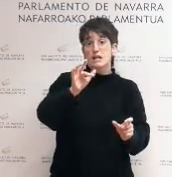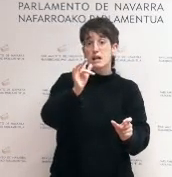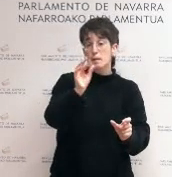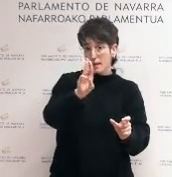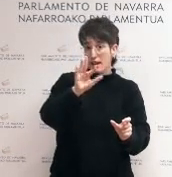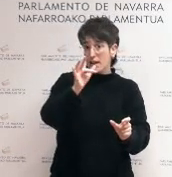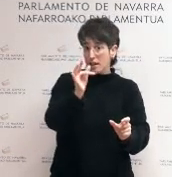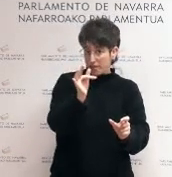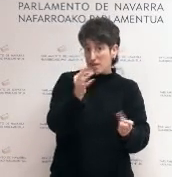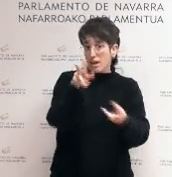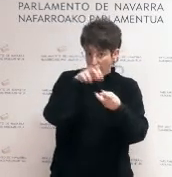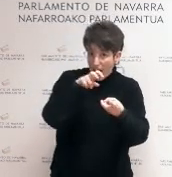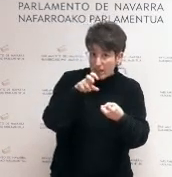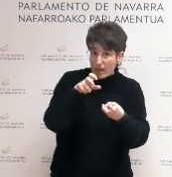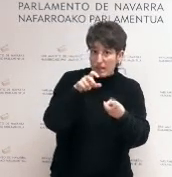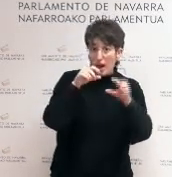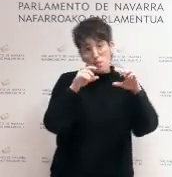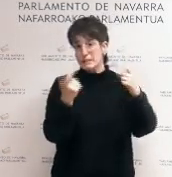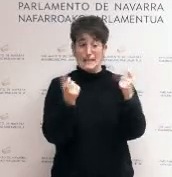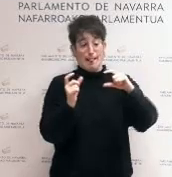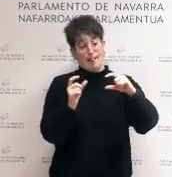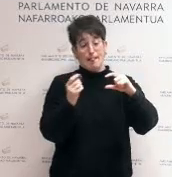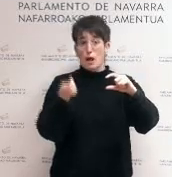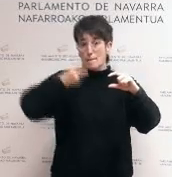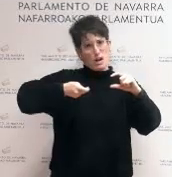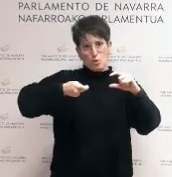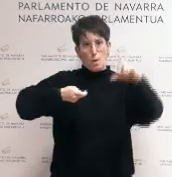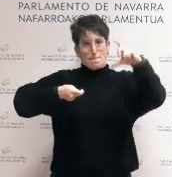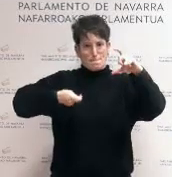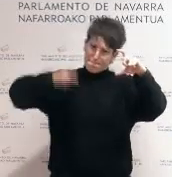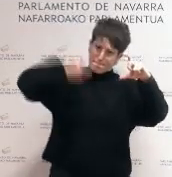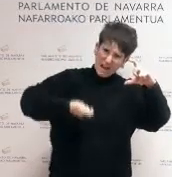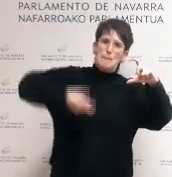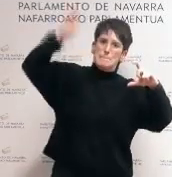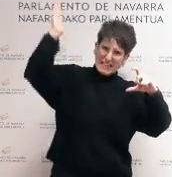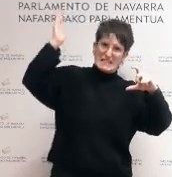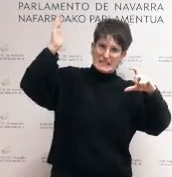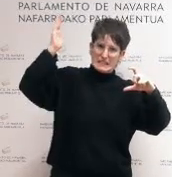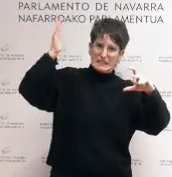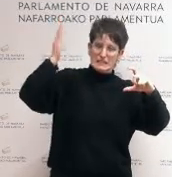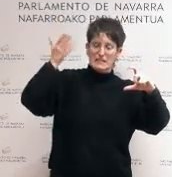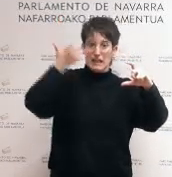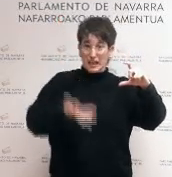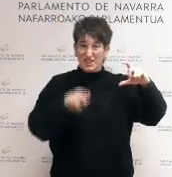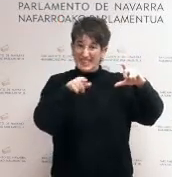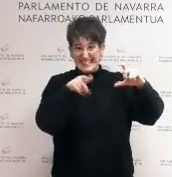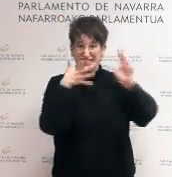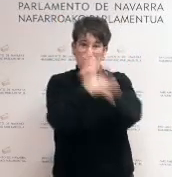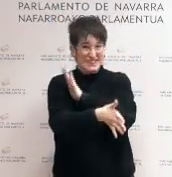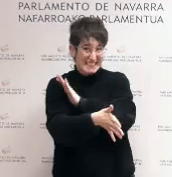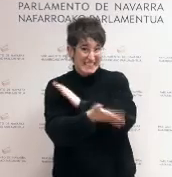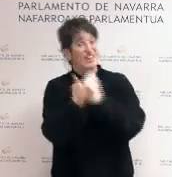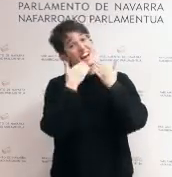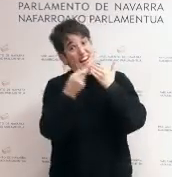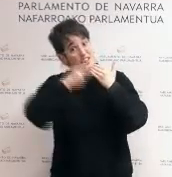en el IRPF. Y entonces, ¿qué ocurre? Que al saltar de tramo paga más. ¿Y quién se lleva el dinero de ese incremento de la